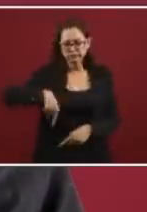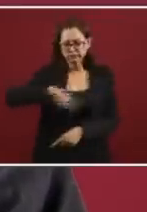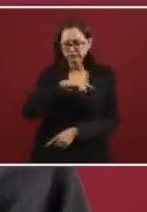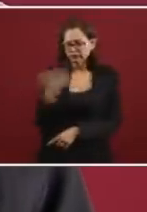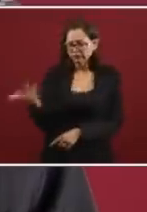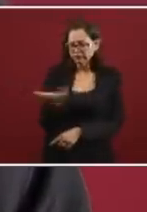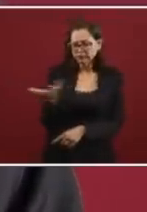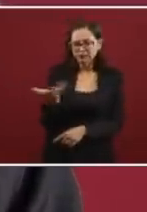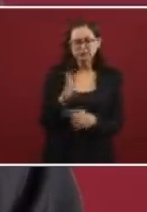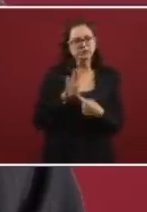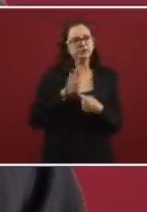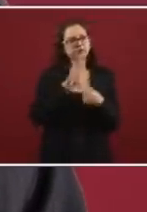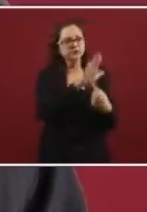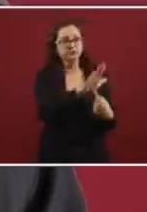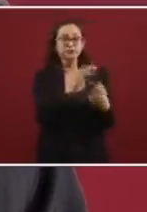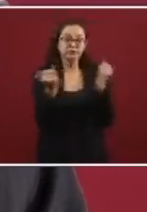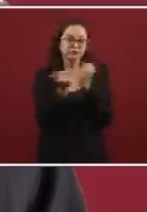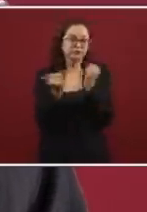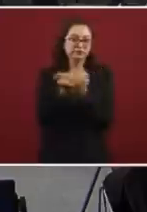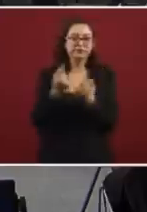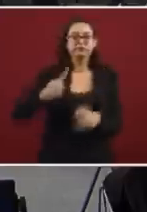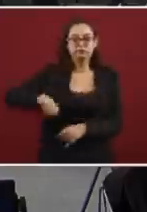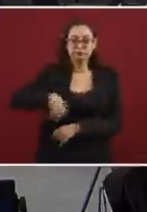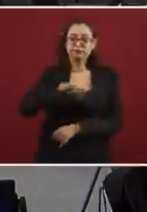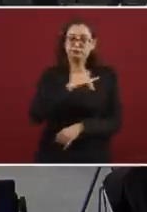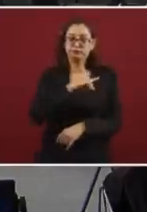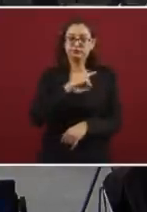como también nosotros crecemos